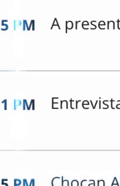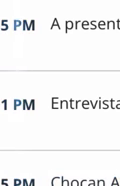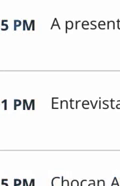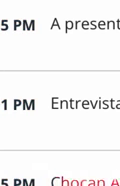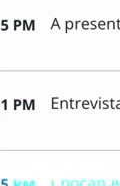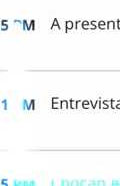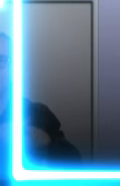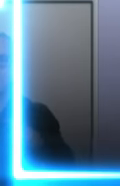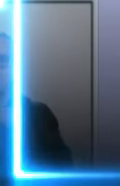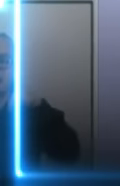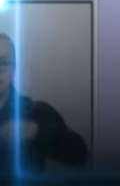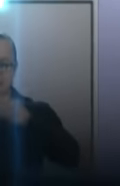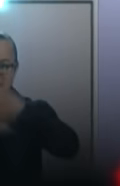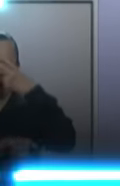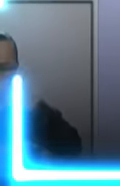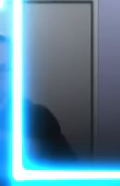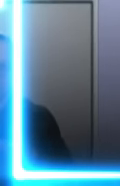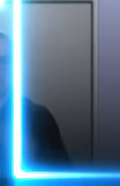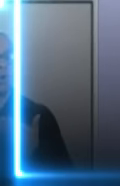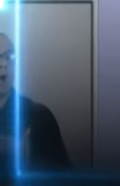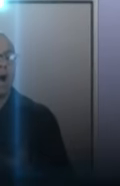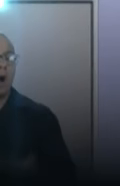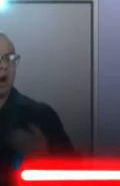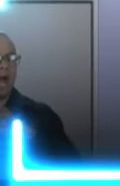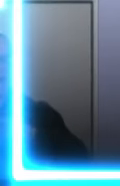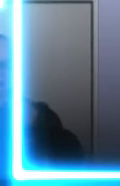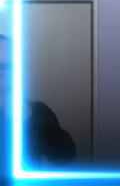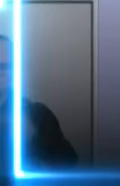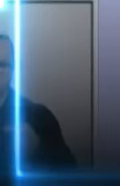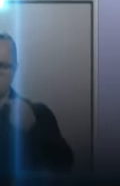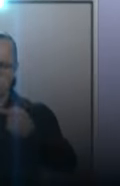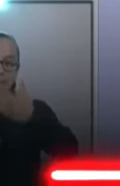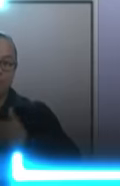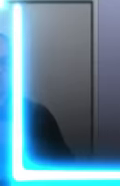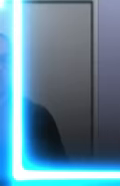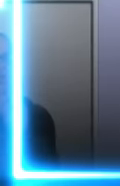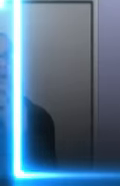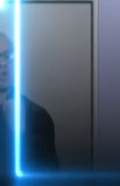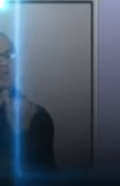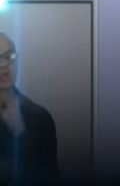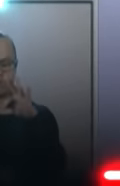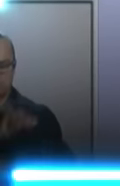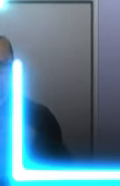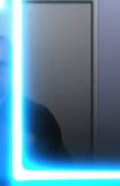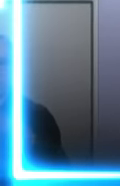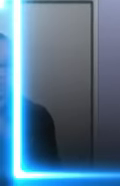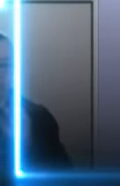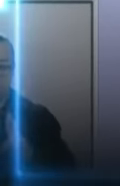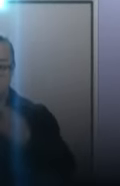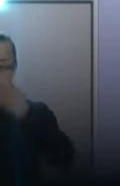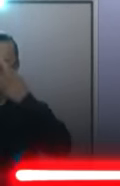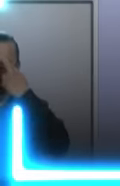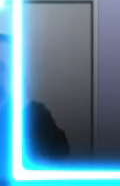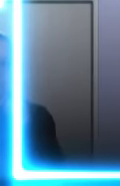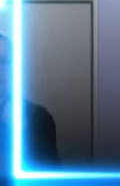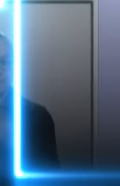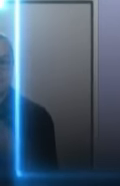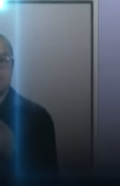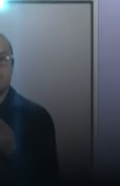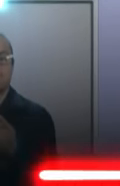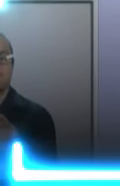ella representa. Hoy tenemos dos opciones para el 4 de junio. Recordemos que el año, el